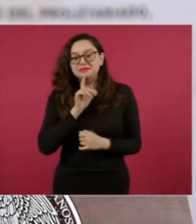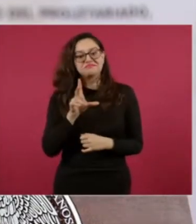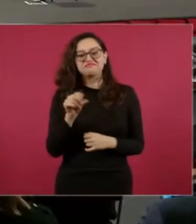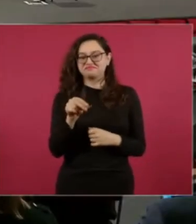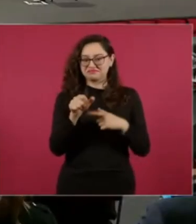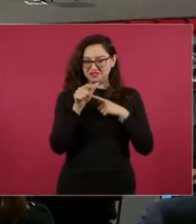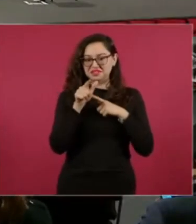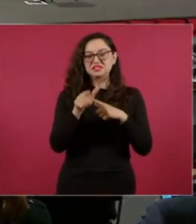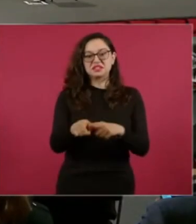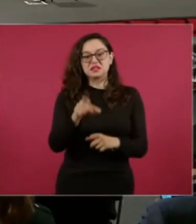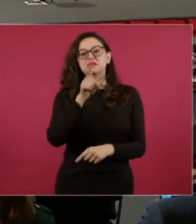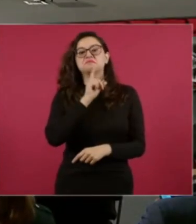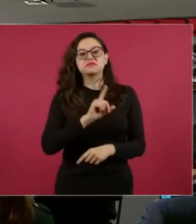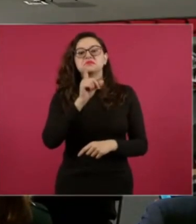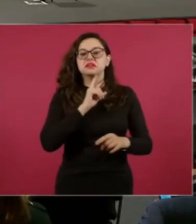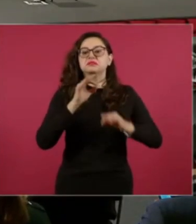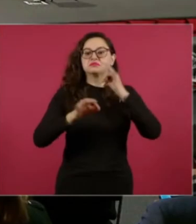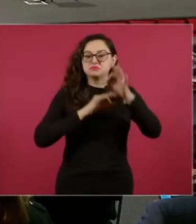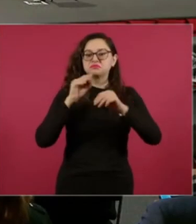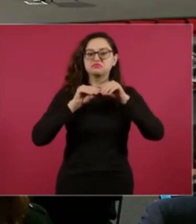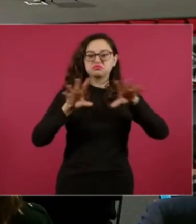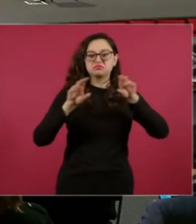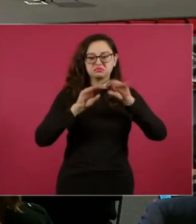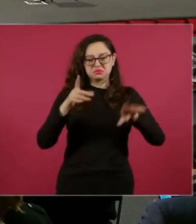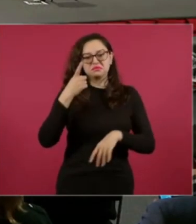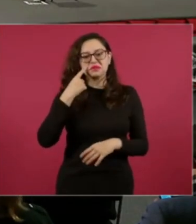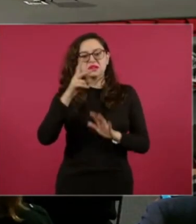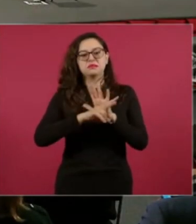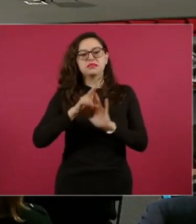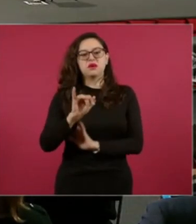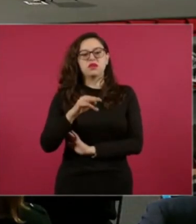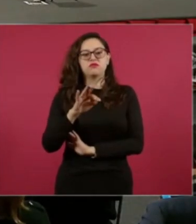Vamos a ver la colaboración con Infodemia sobre estas mentiras.